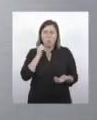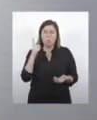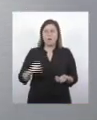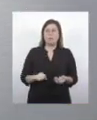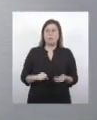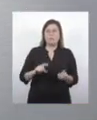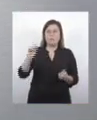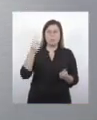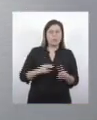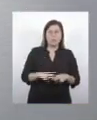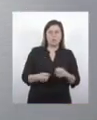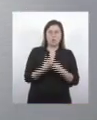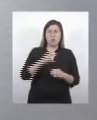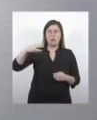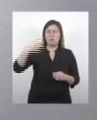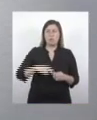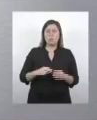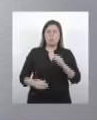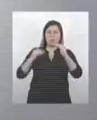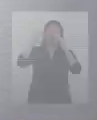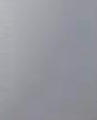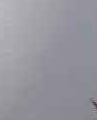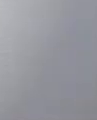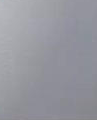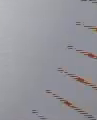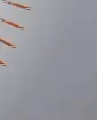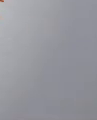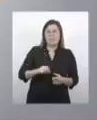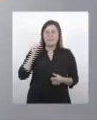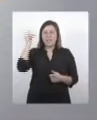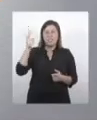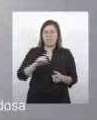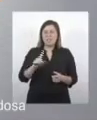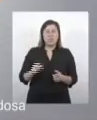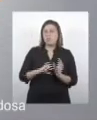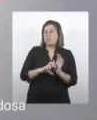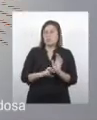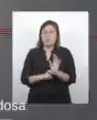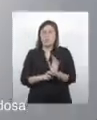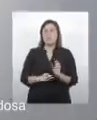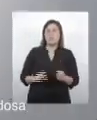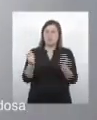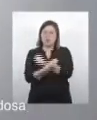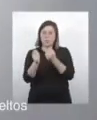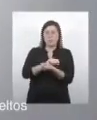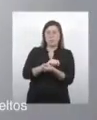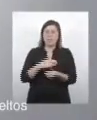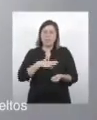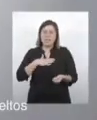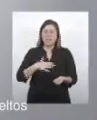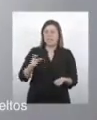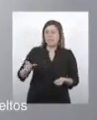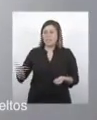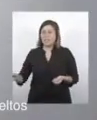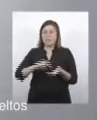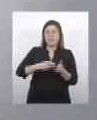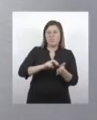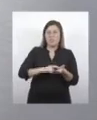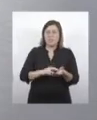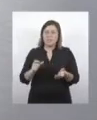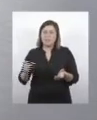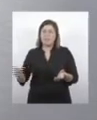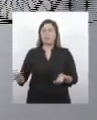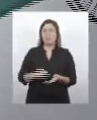el 75% del costo total por proyecto de hasta 33 millones de pesos. Es decir, Corfo aporta